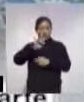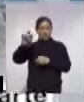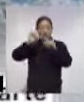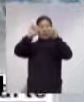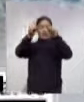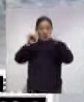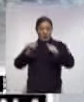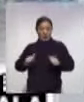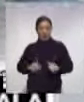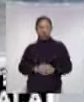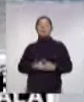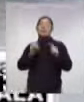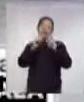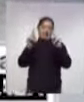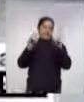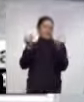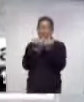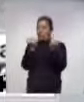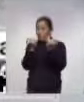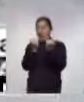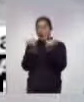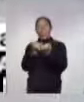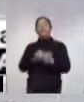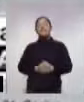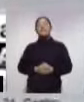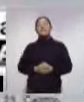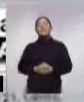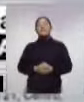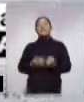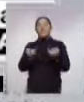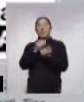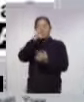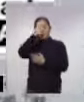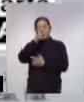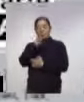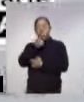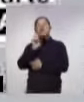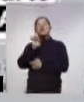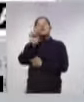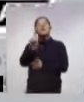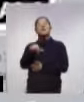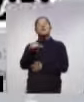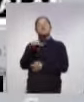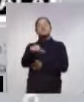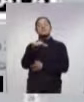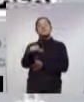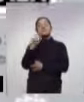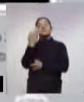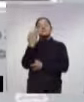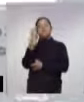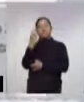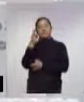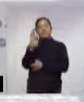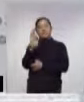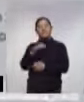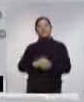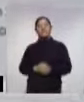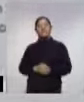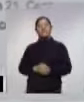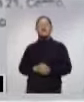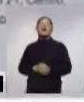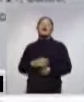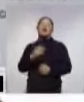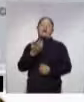Arte de Tlaxcala. La cita es al mediodía, este domingo 16 de febrero, en Plaza de